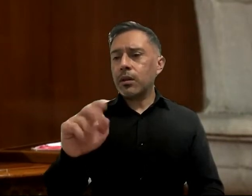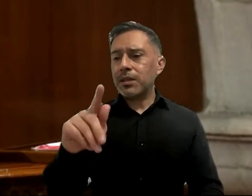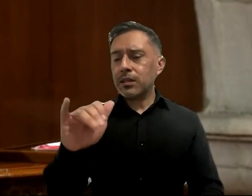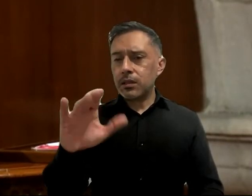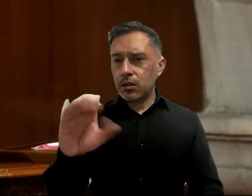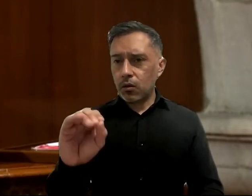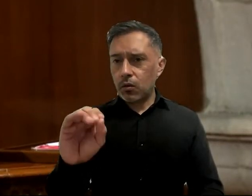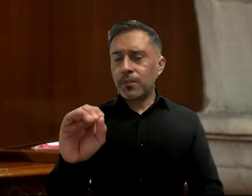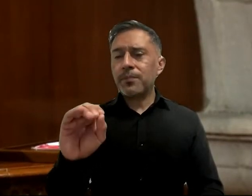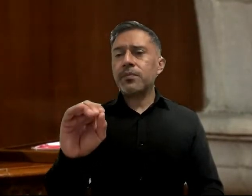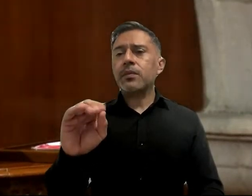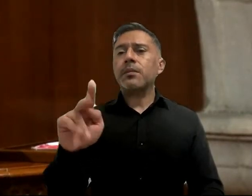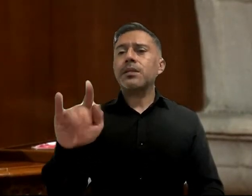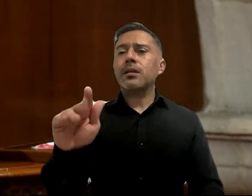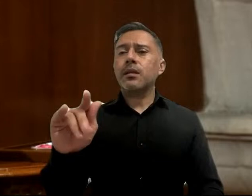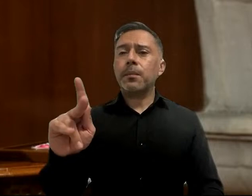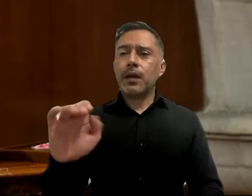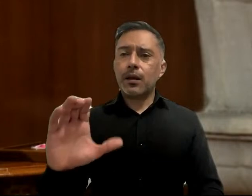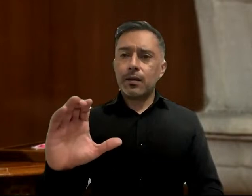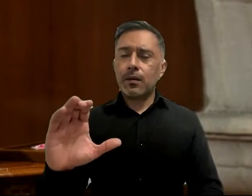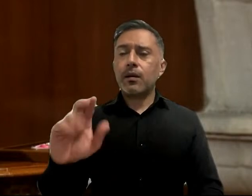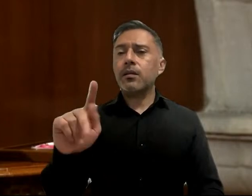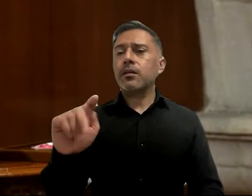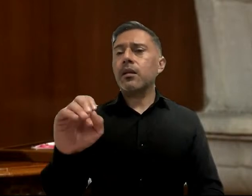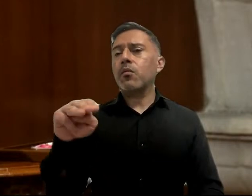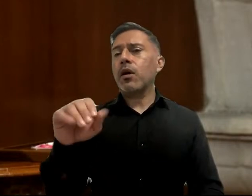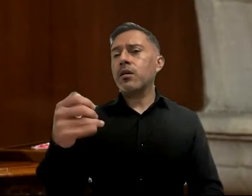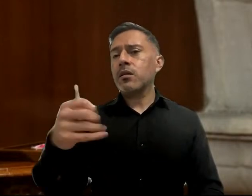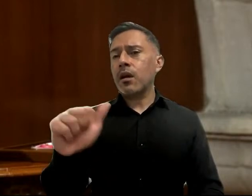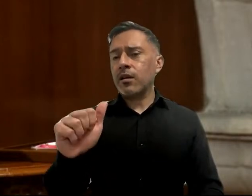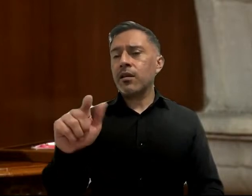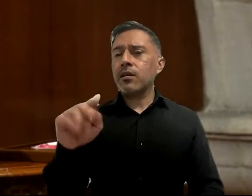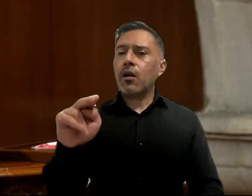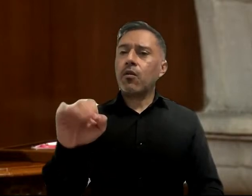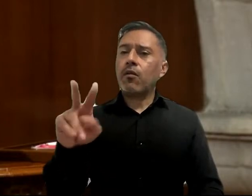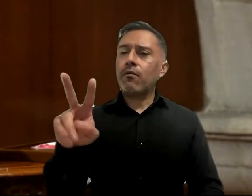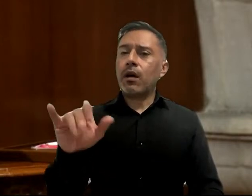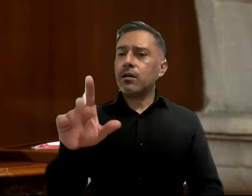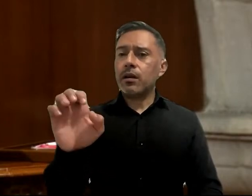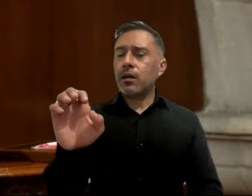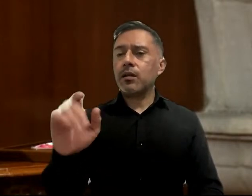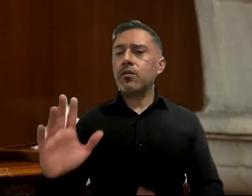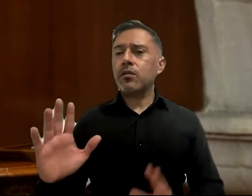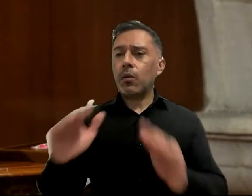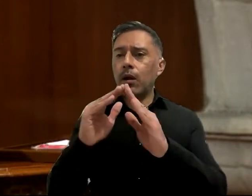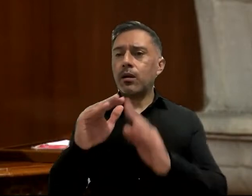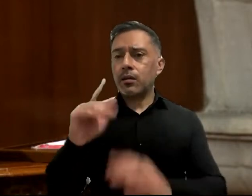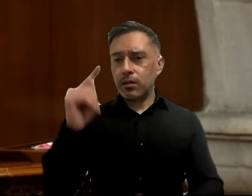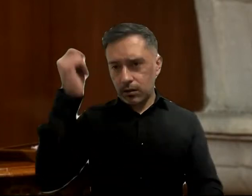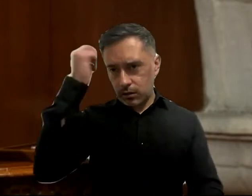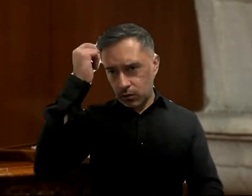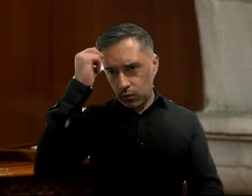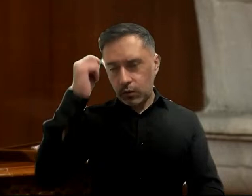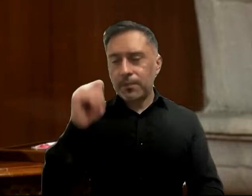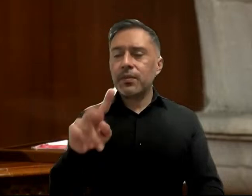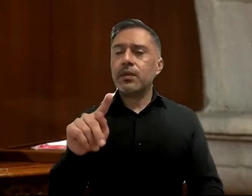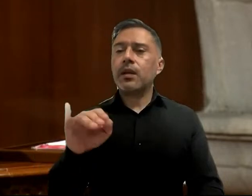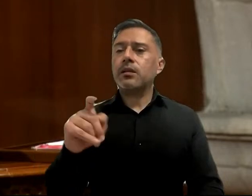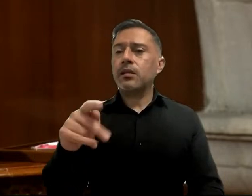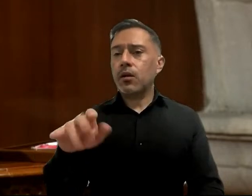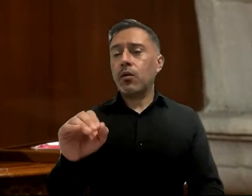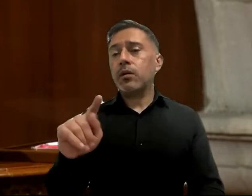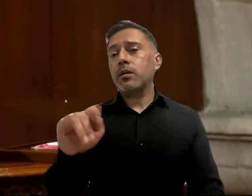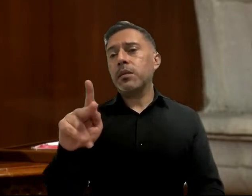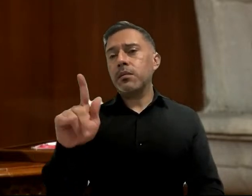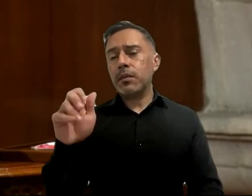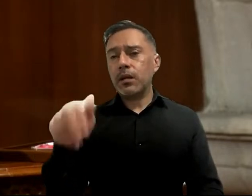Temascalcingo, Temascaltepec, Temuaya, Tenango del Valle, Teotihuacán, Texcoco, Tianguistenco,